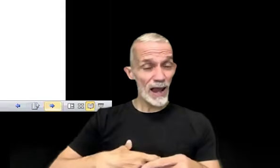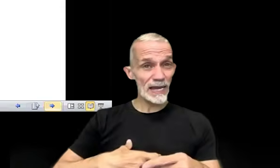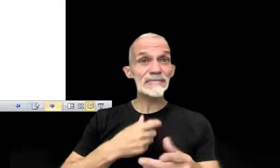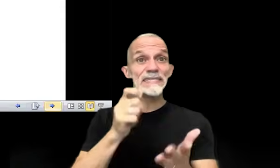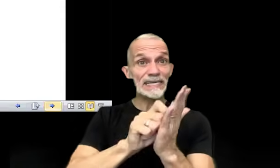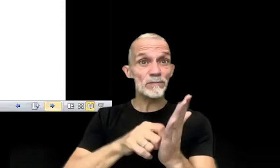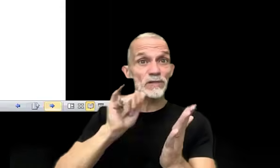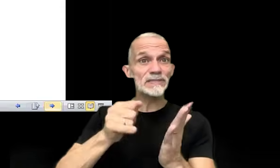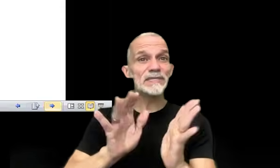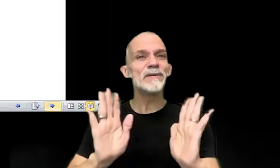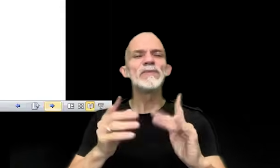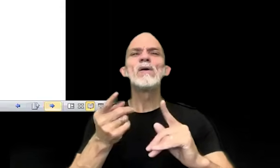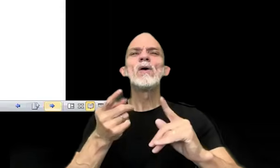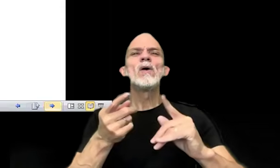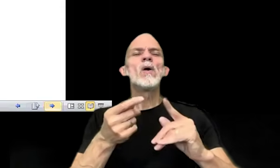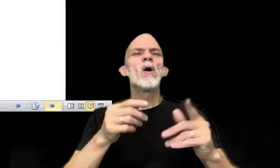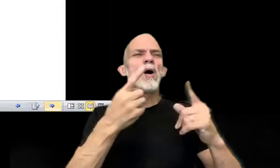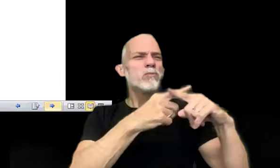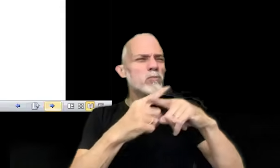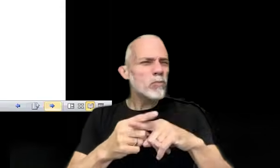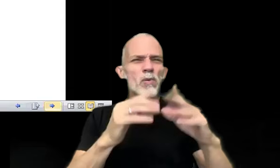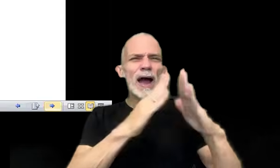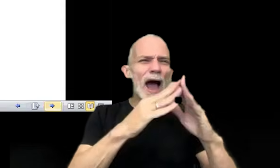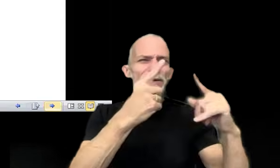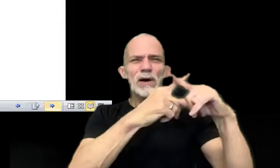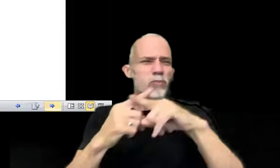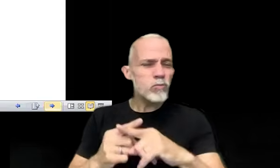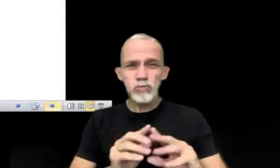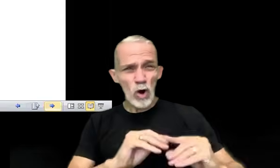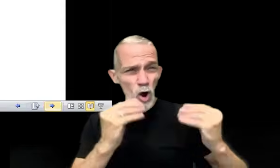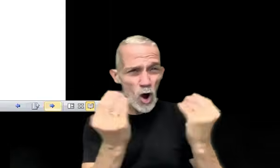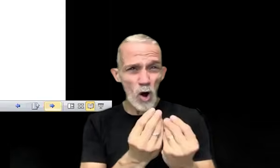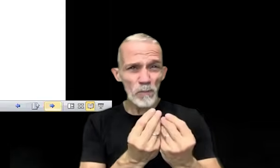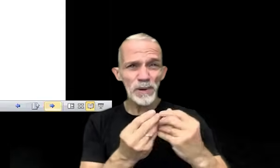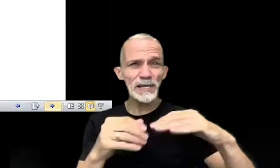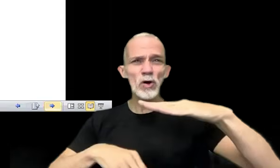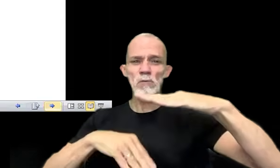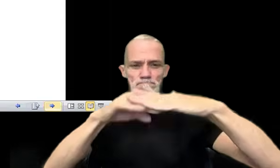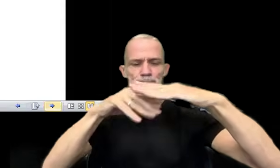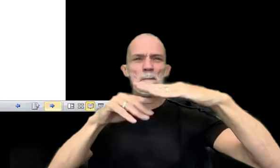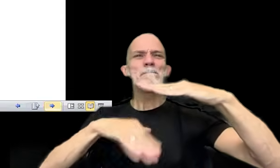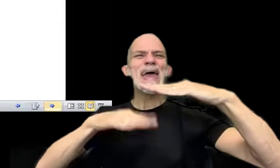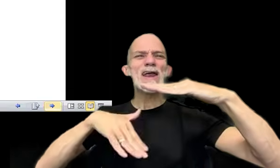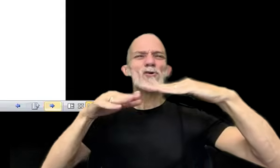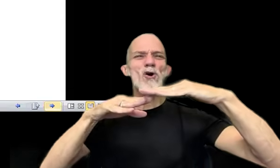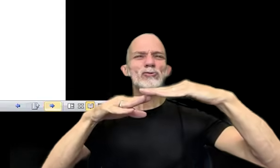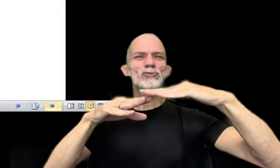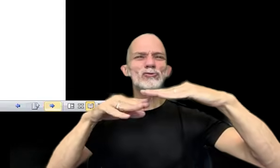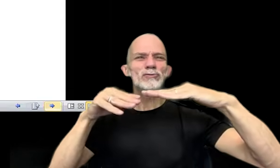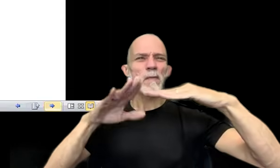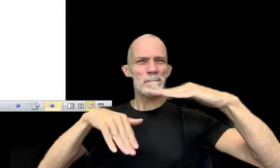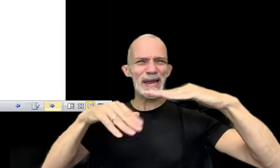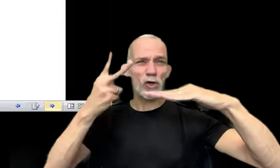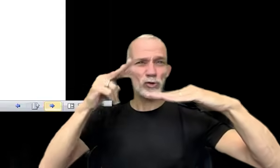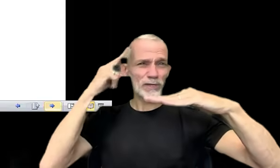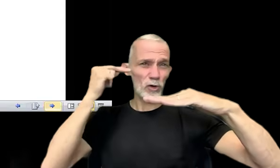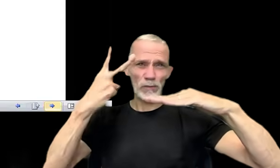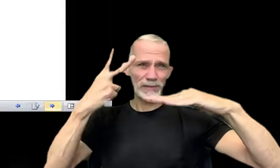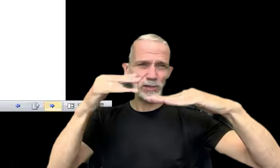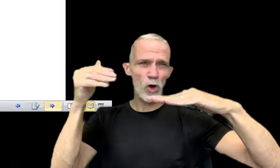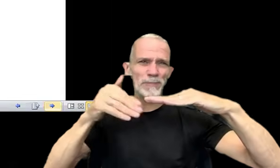personales, aunque su patrimonio, la suma de sus bienes, no alcancen el mínimo no imponible